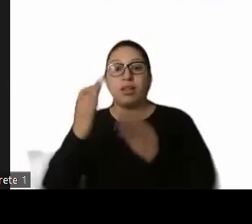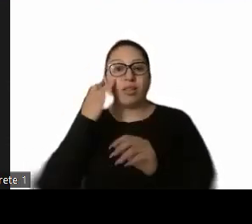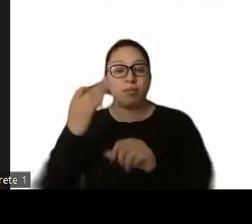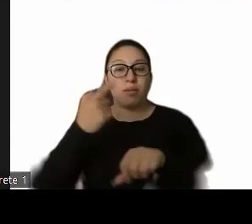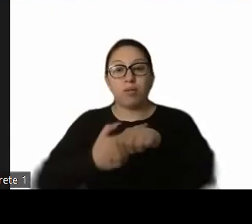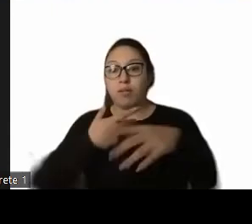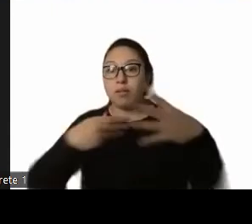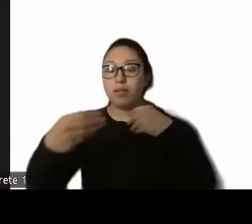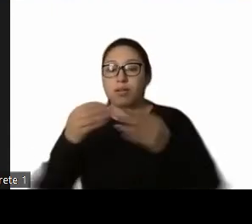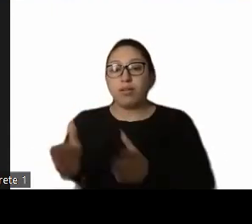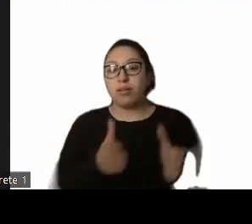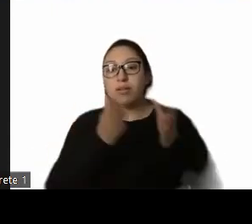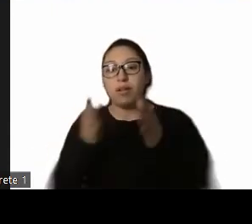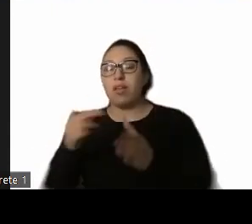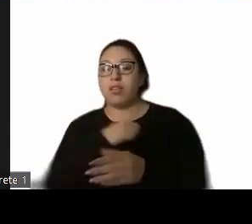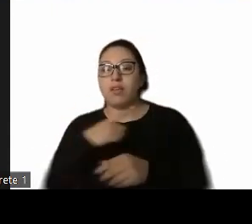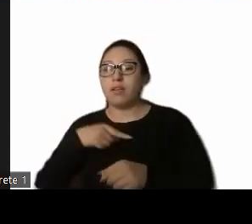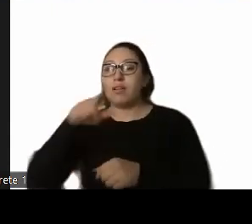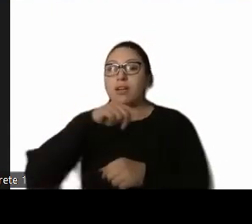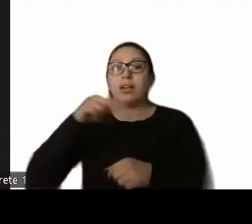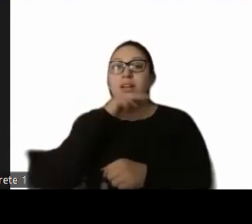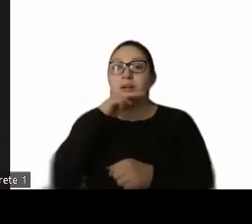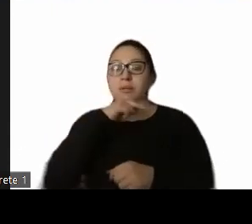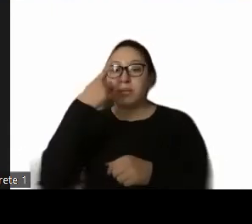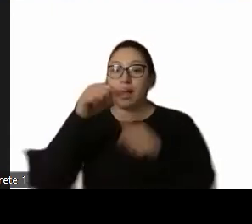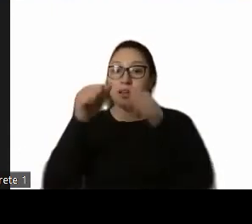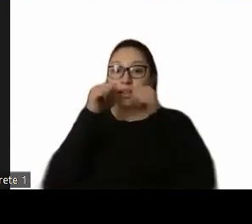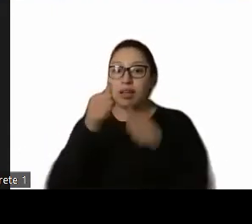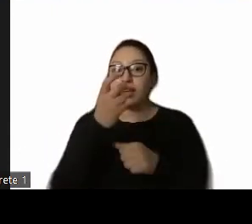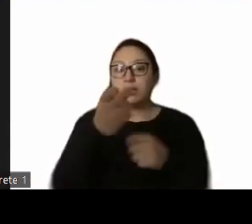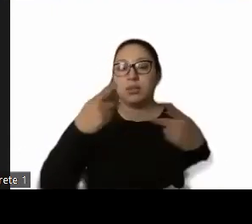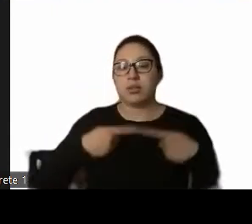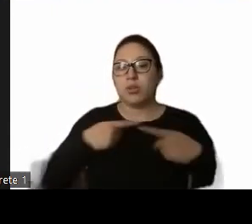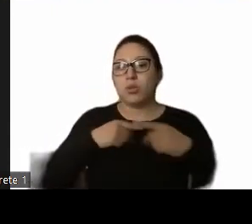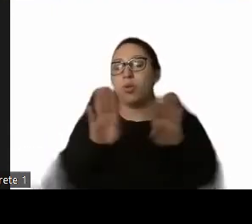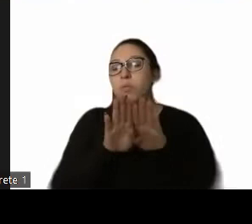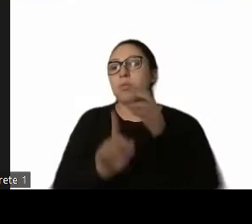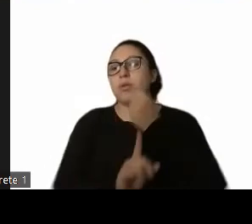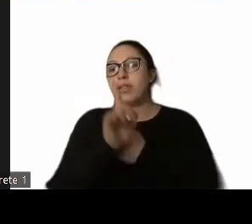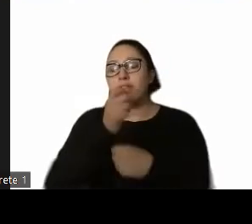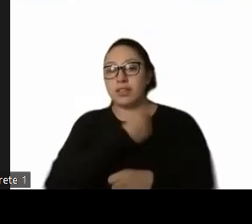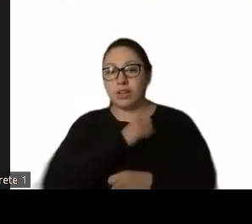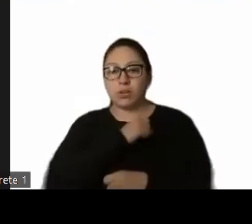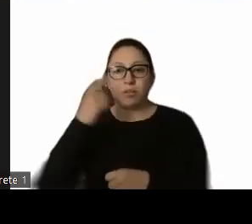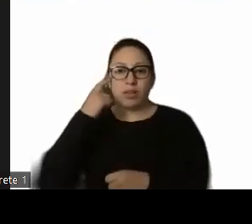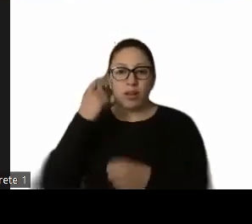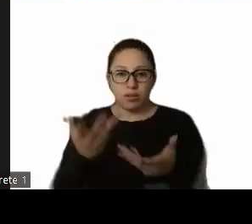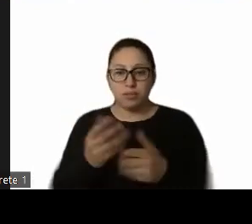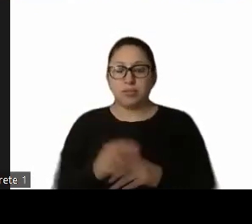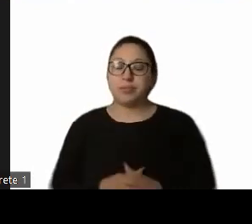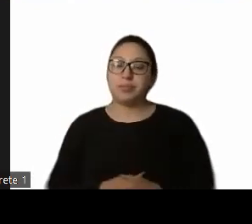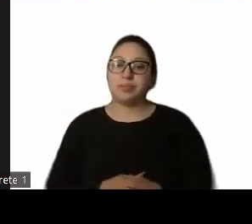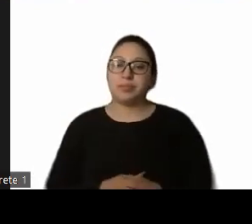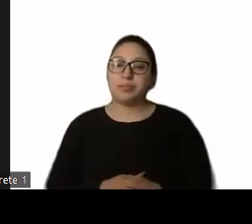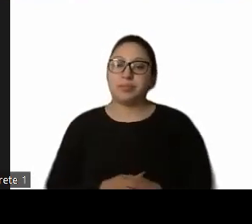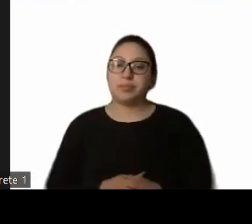prolongado, deberá implementar acciones urgentes para atenderlos en sus problemas de salud mental. Miren ustedes, esto es lo único que sabemos